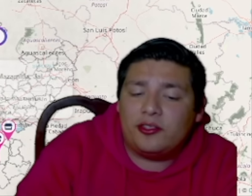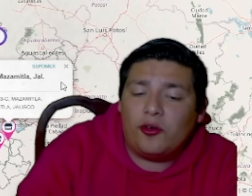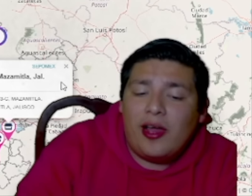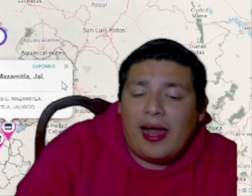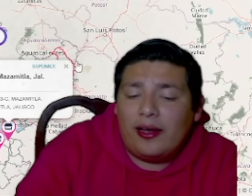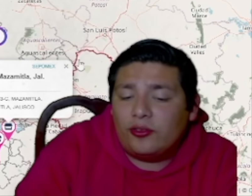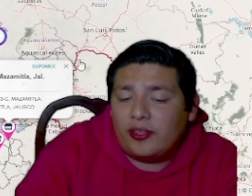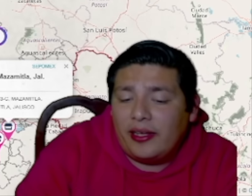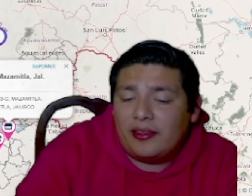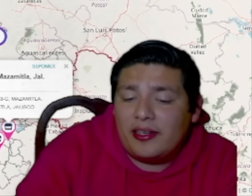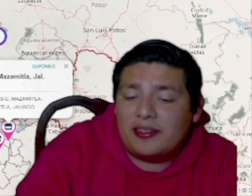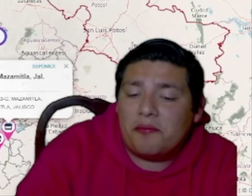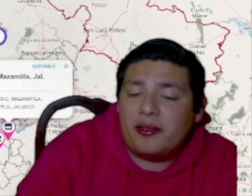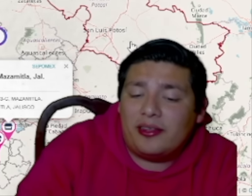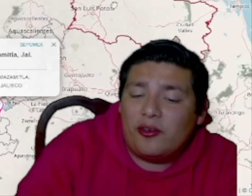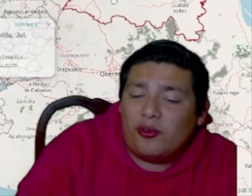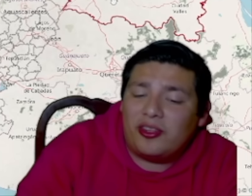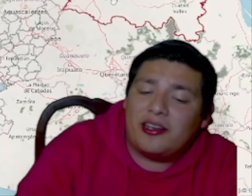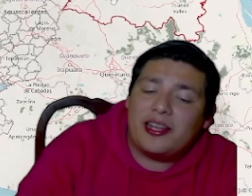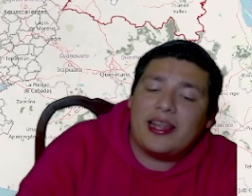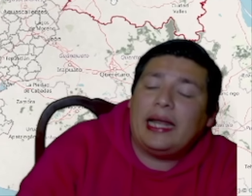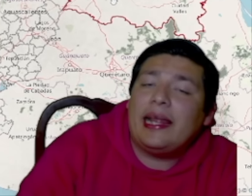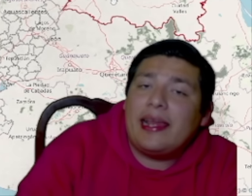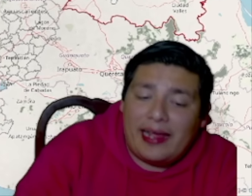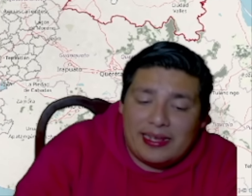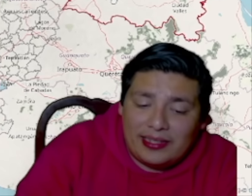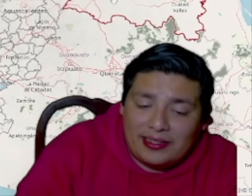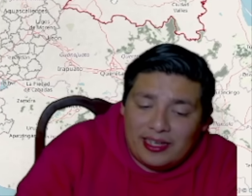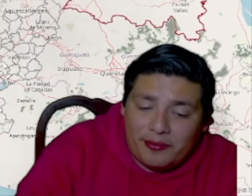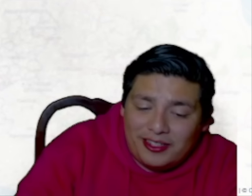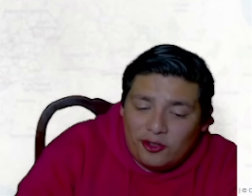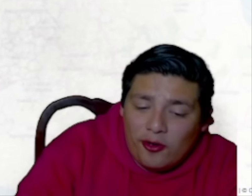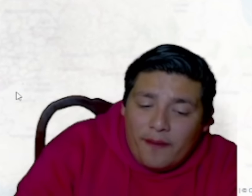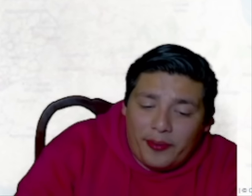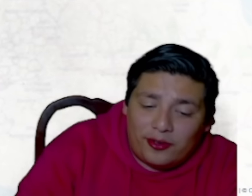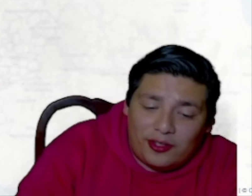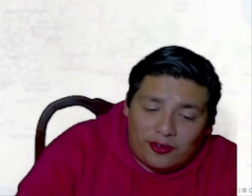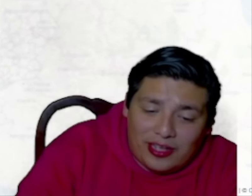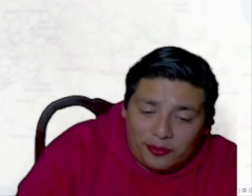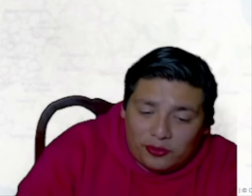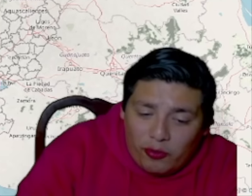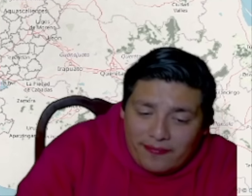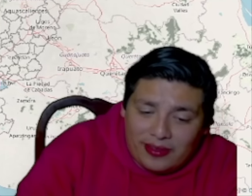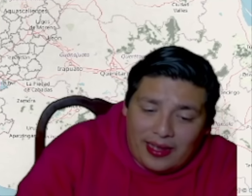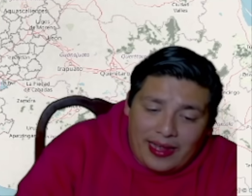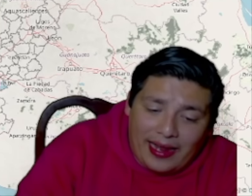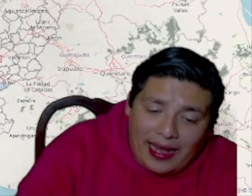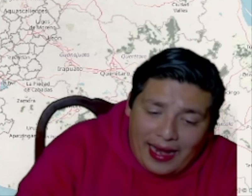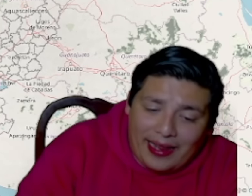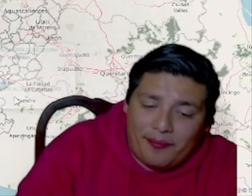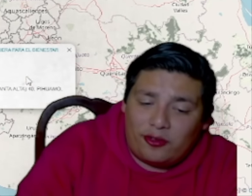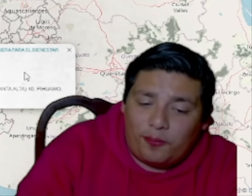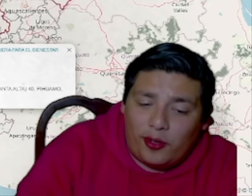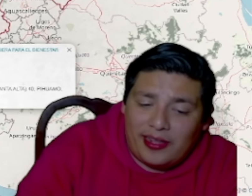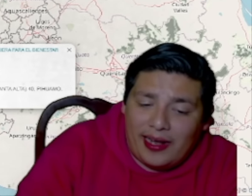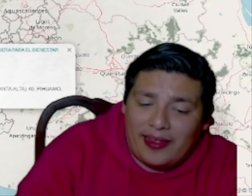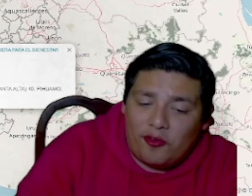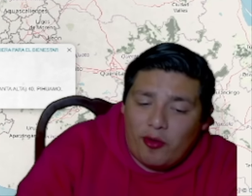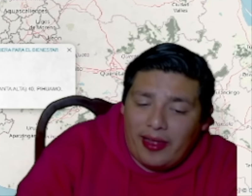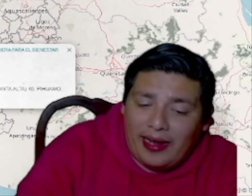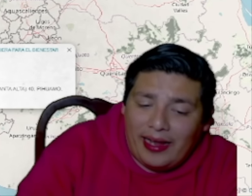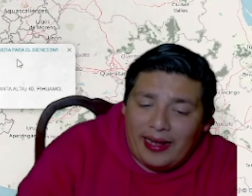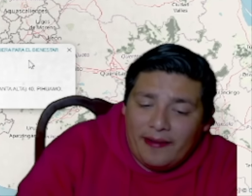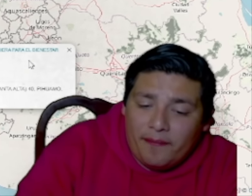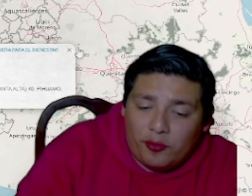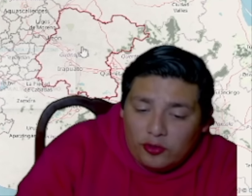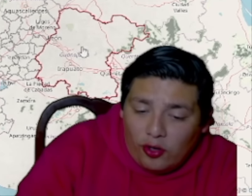ese servicio a los que tristemente no tenían este servicio, pero si nos damos cuenta, el área metropolitana